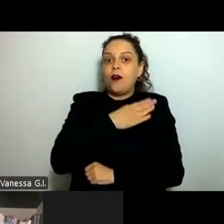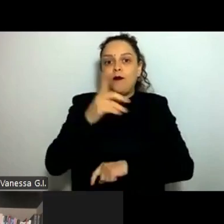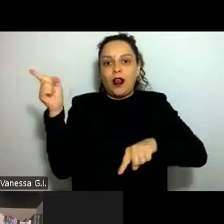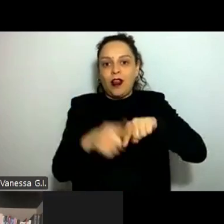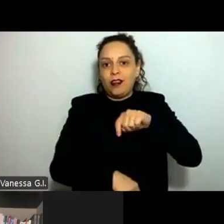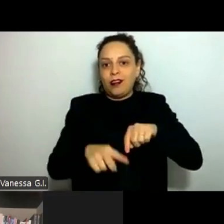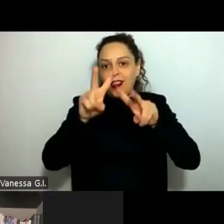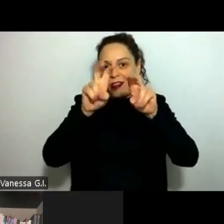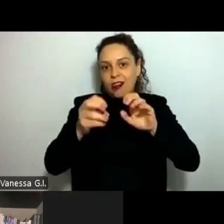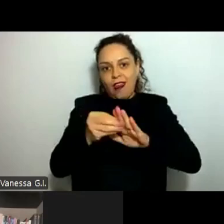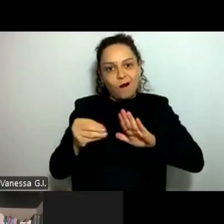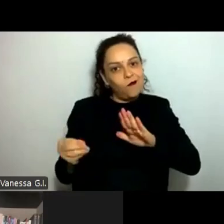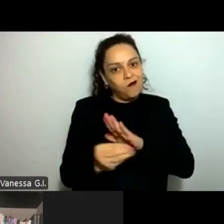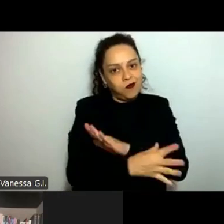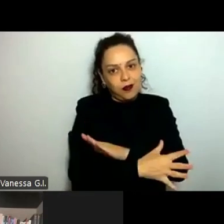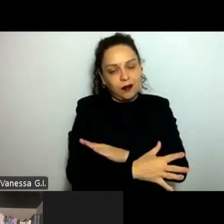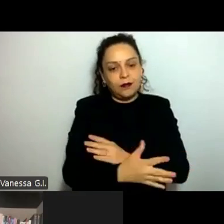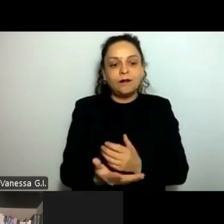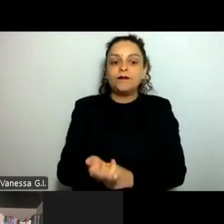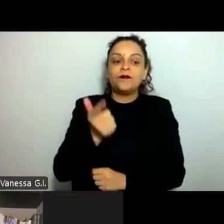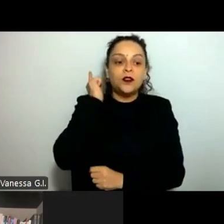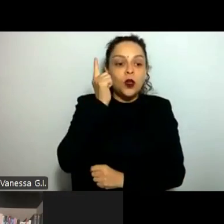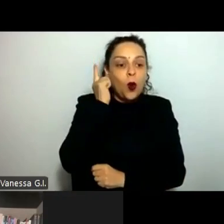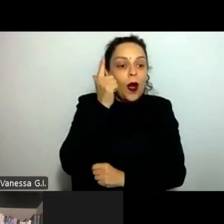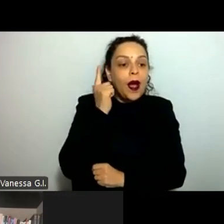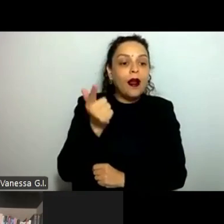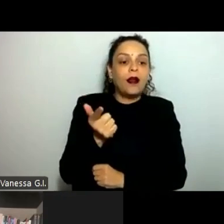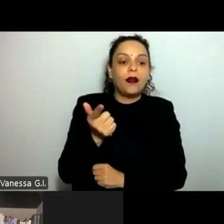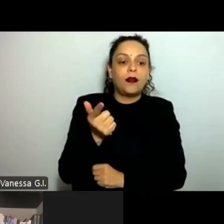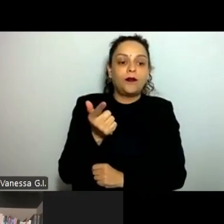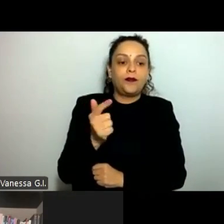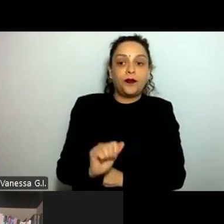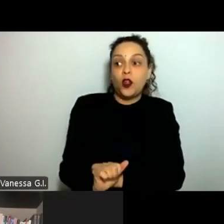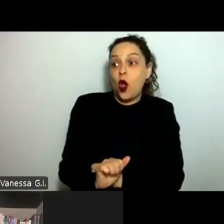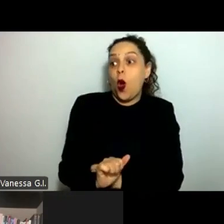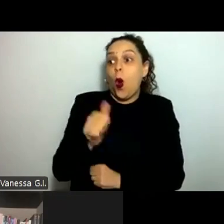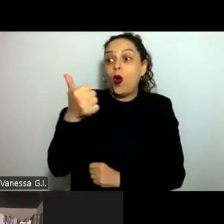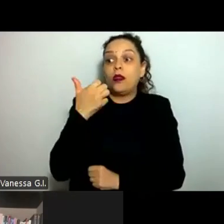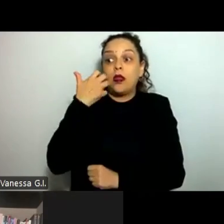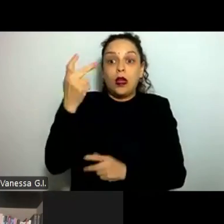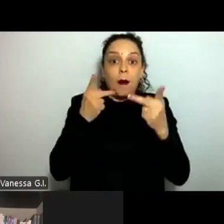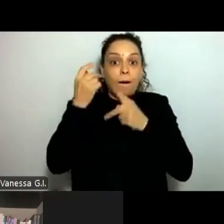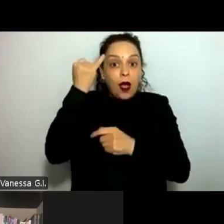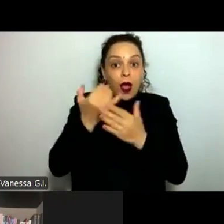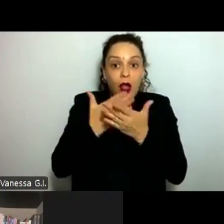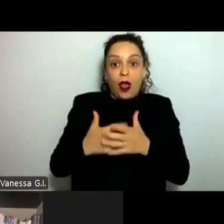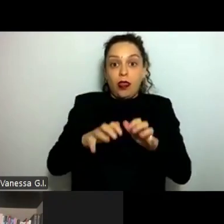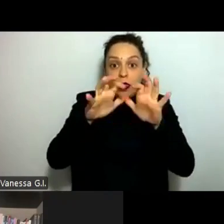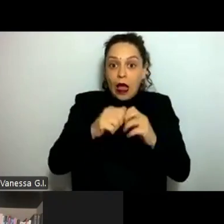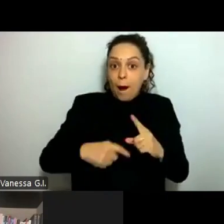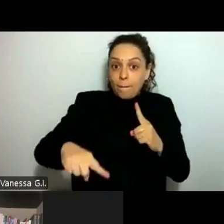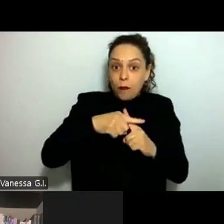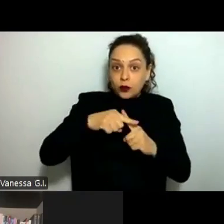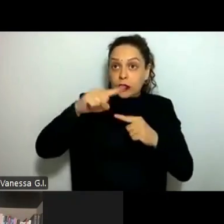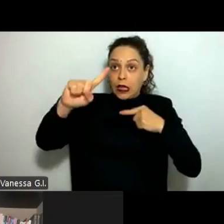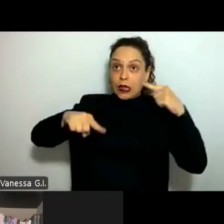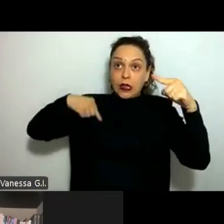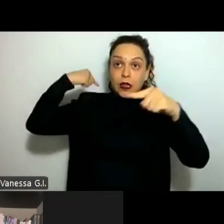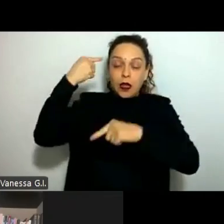no se pretenda dictaminar en otro sentido o en sentido favorable en un momento posterior.